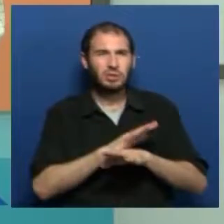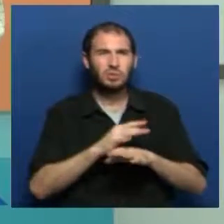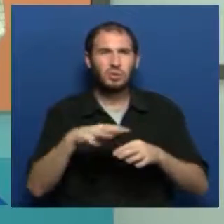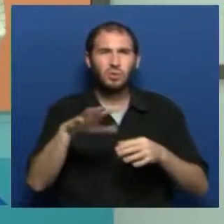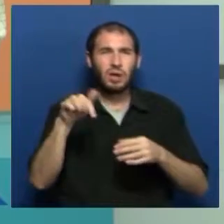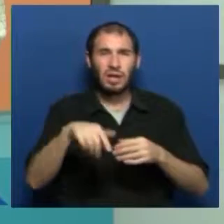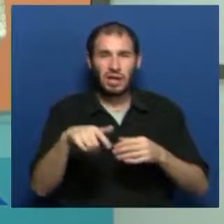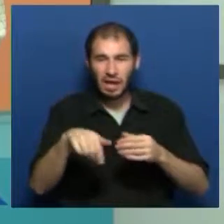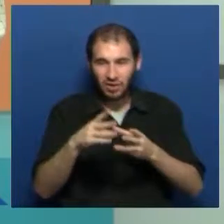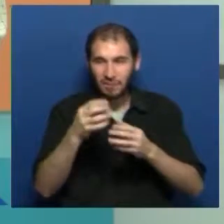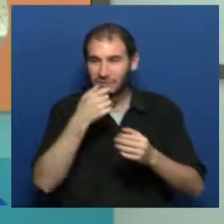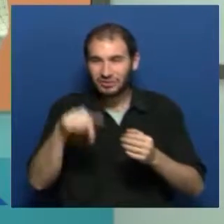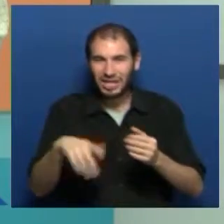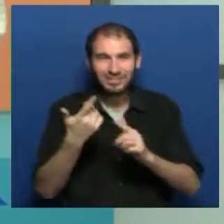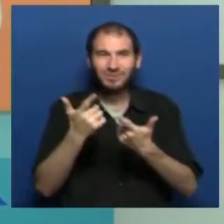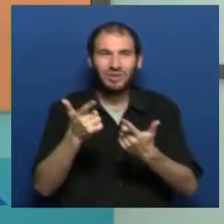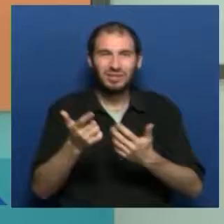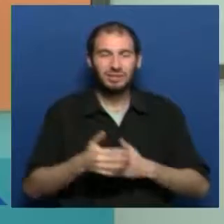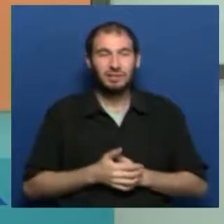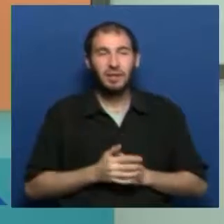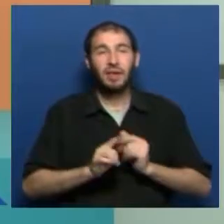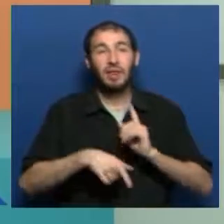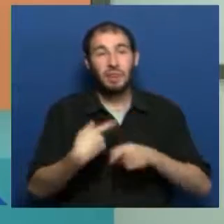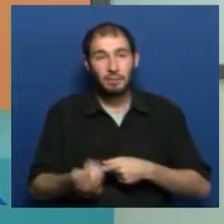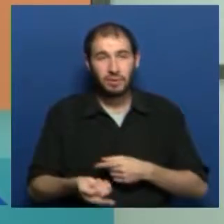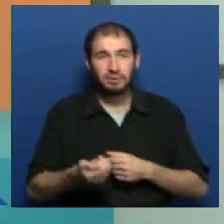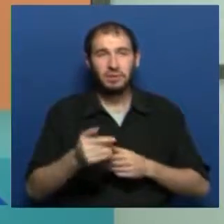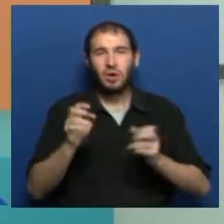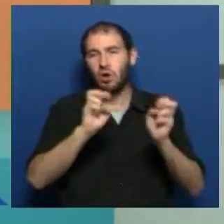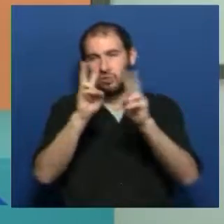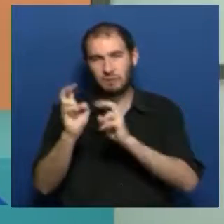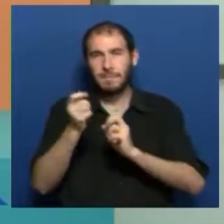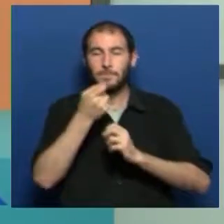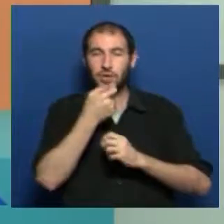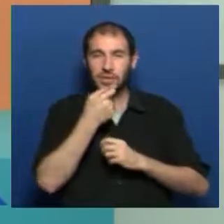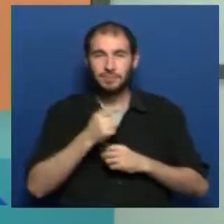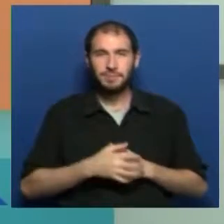instituciones que no existen en la provincia, y después fuimos a otros temas como